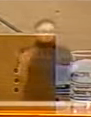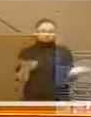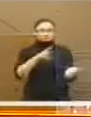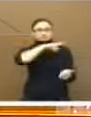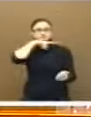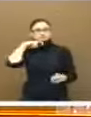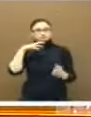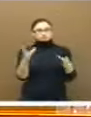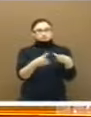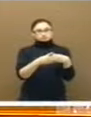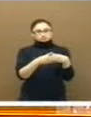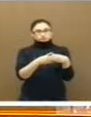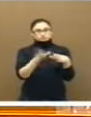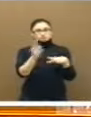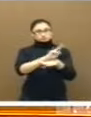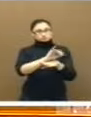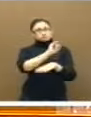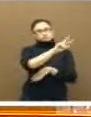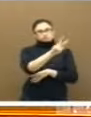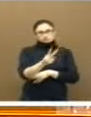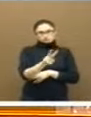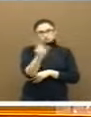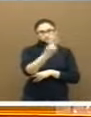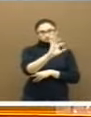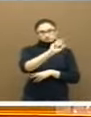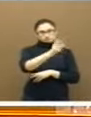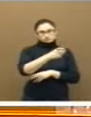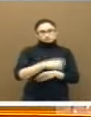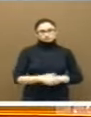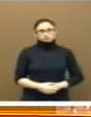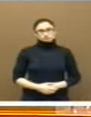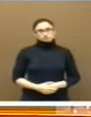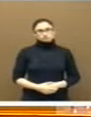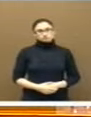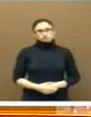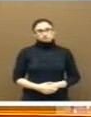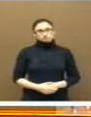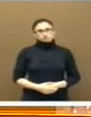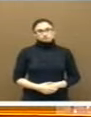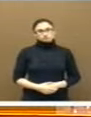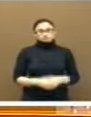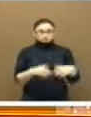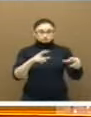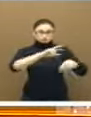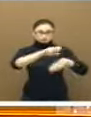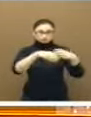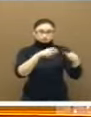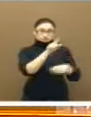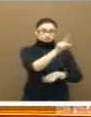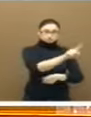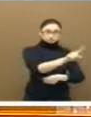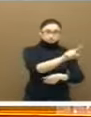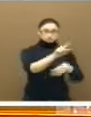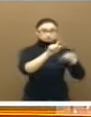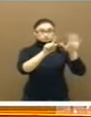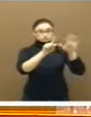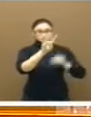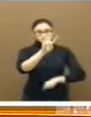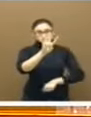reservadas por el Grupo Parlamentario Izquierda Unida Verde SIES. Las comprendidas entre las enmiendas